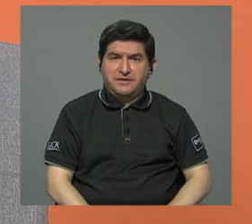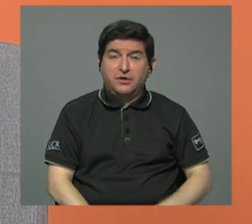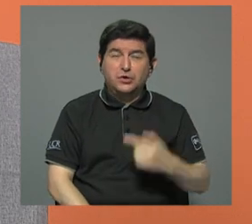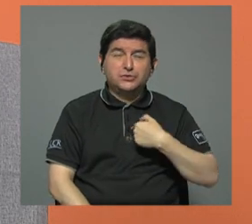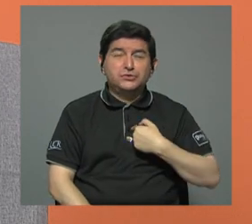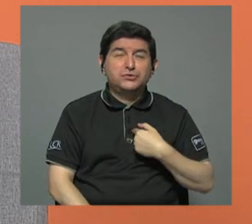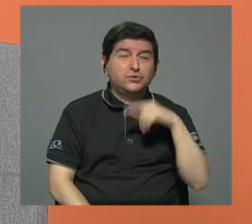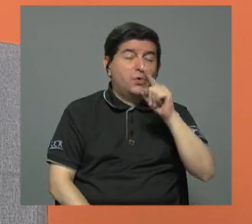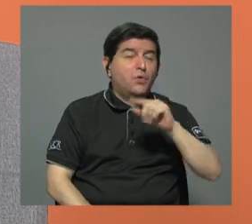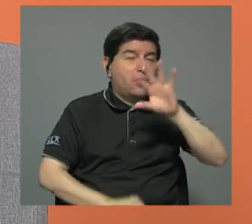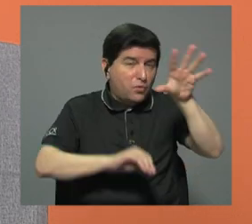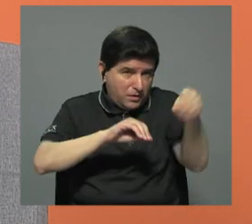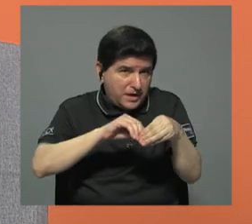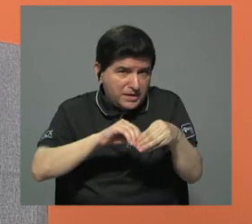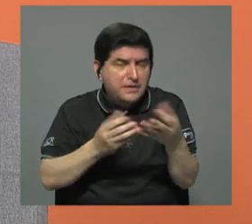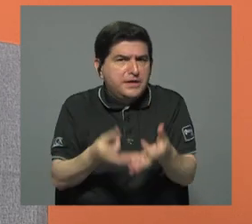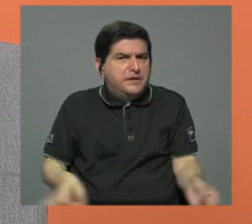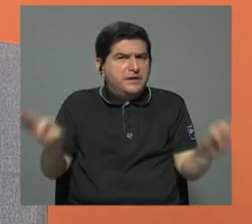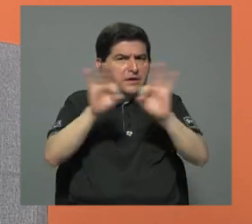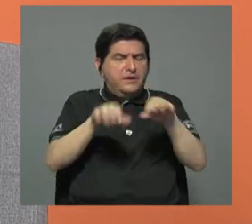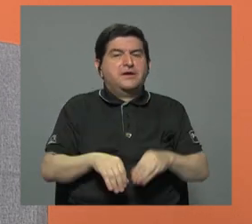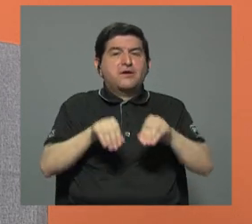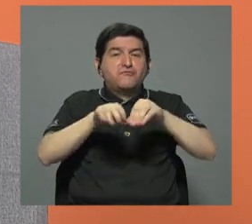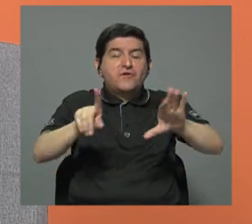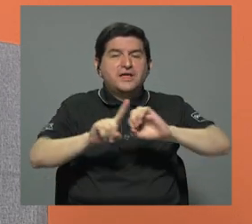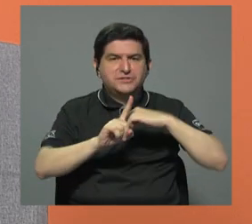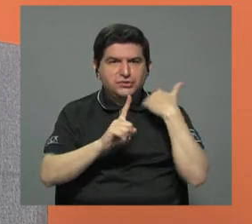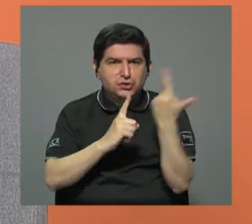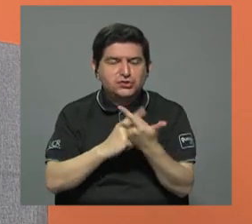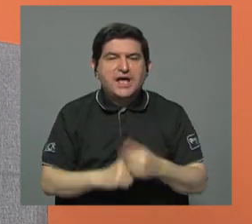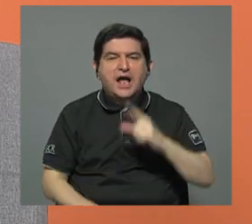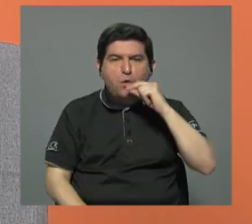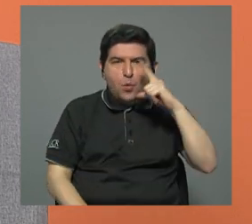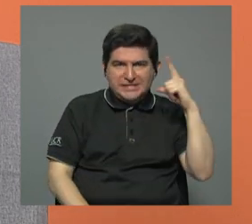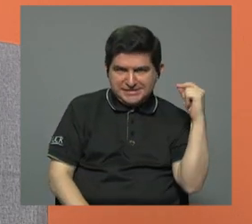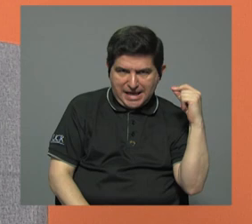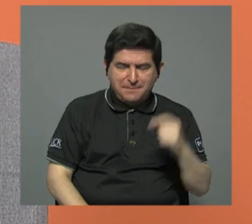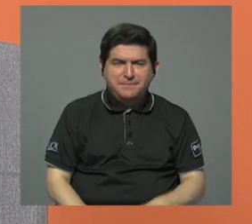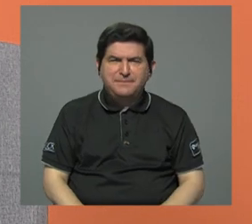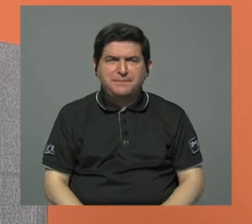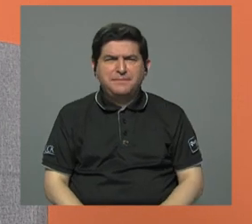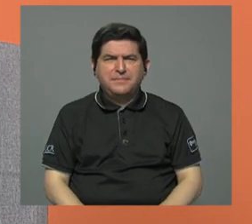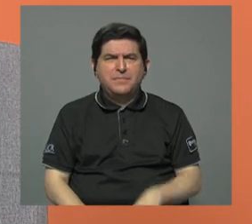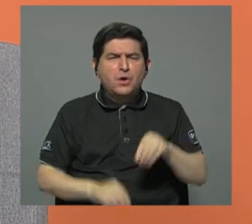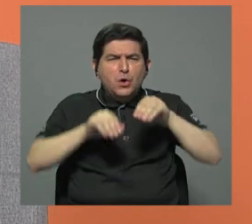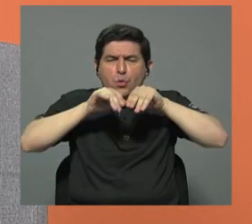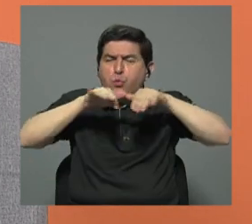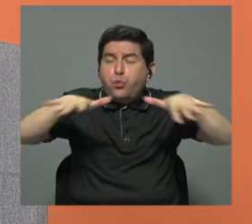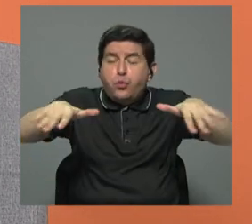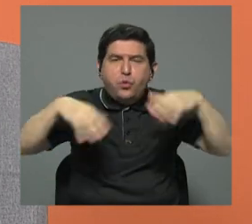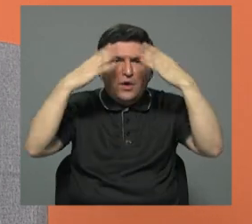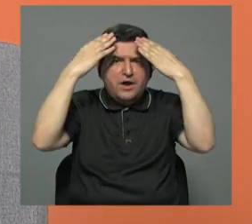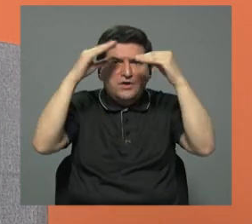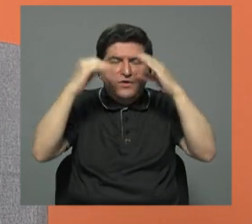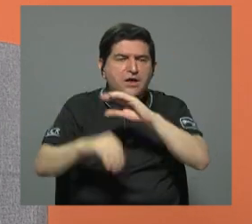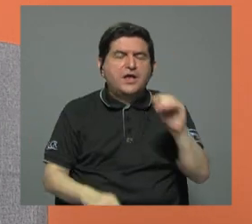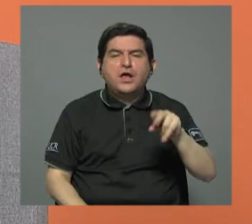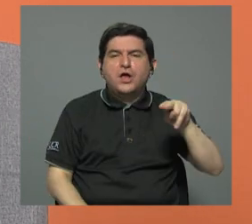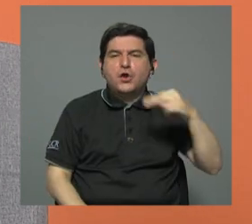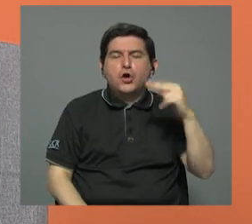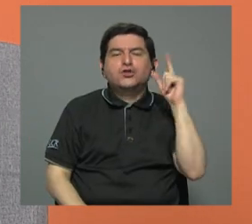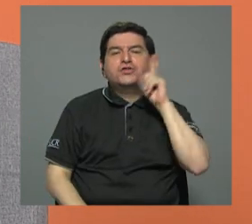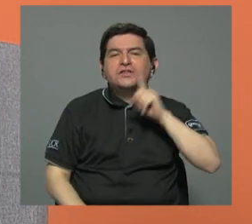una acotación que es muy importante, el tema de la red social de WhatsApp, porque se estudia cómo se viraliza la información y las noticias